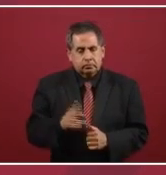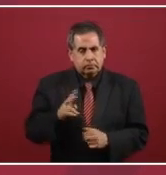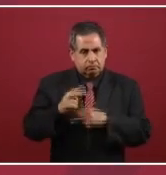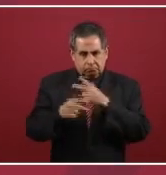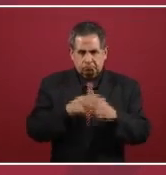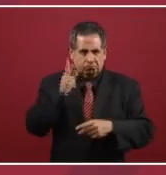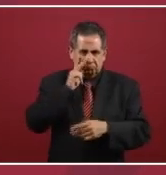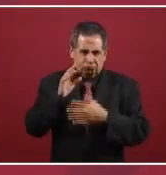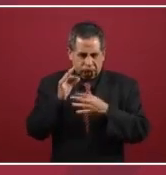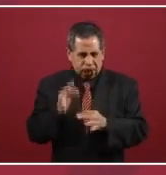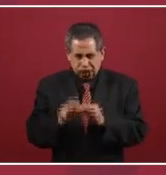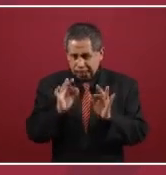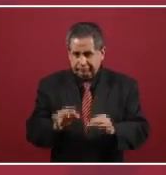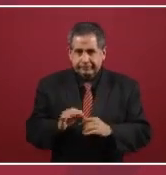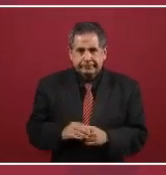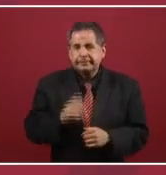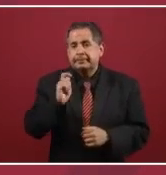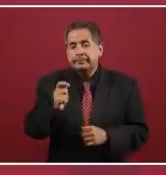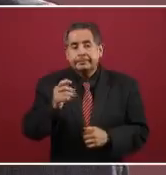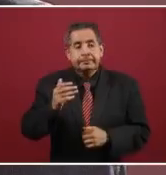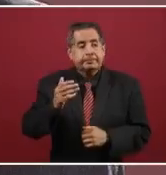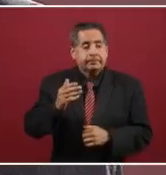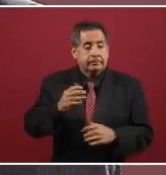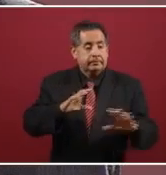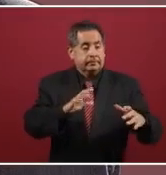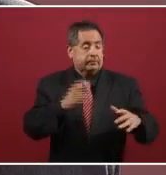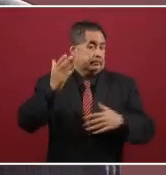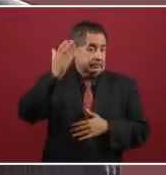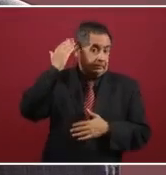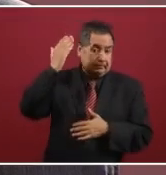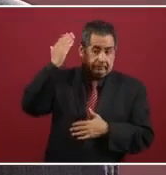puedo probar, nunca los pobres